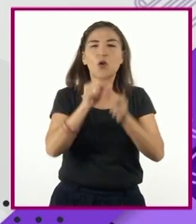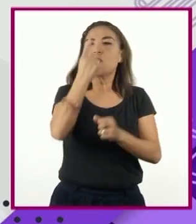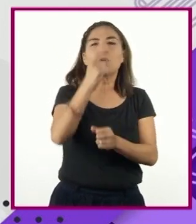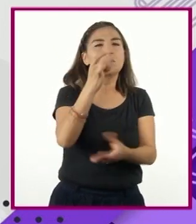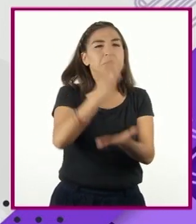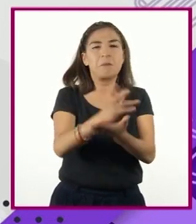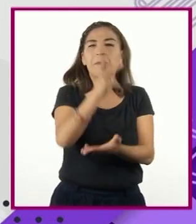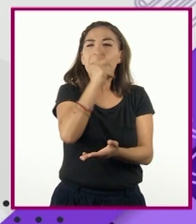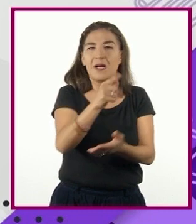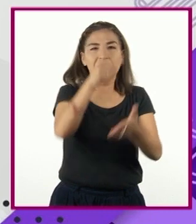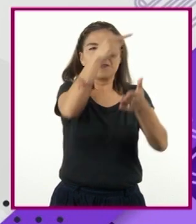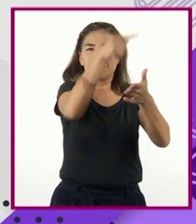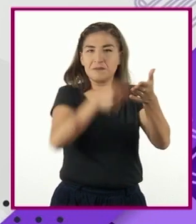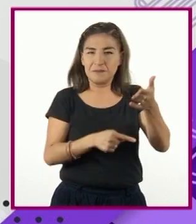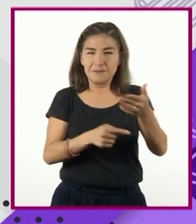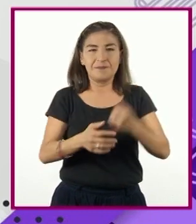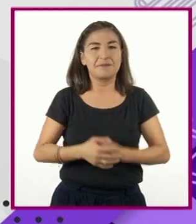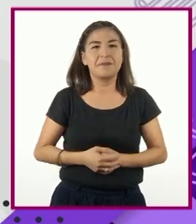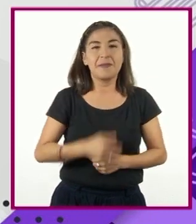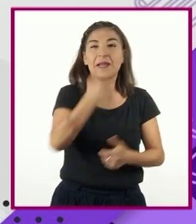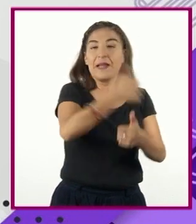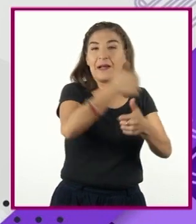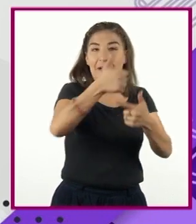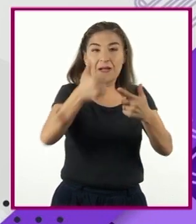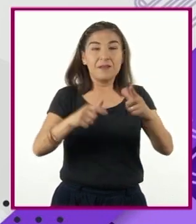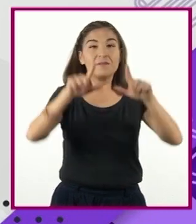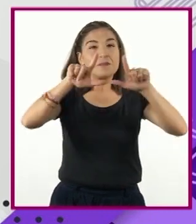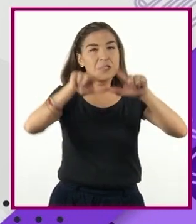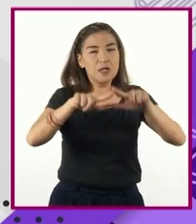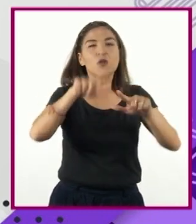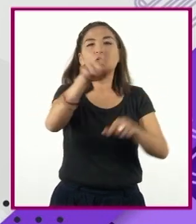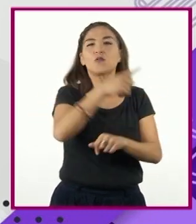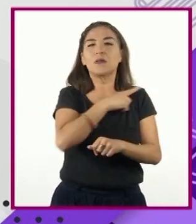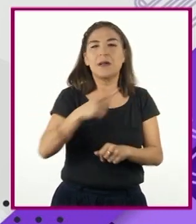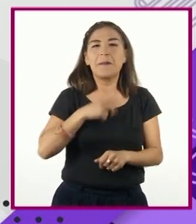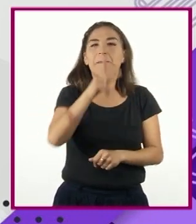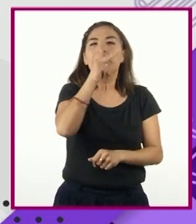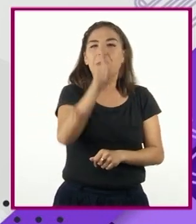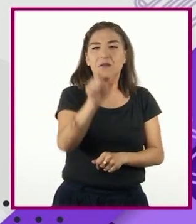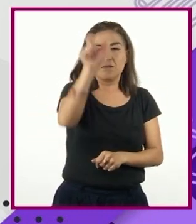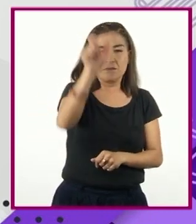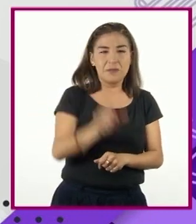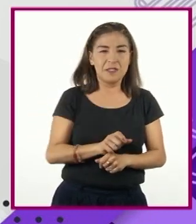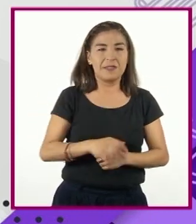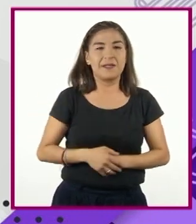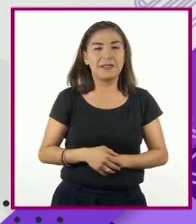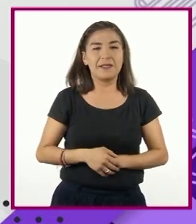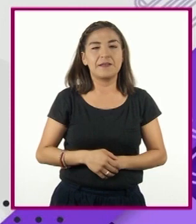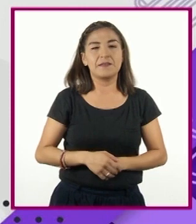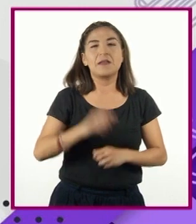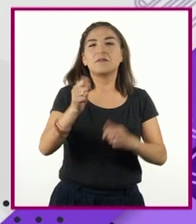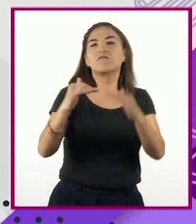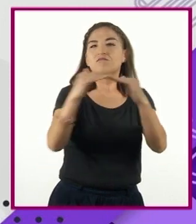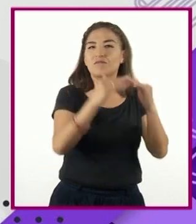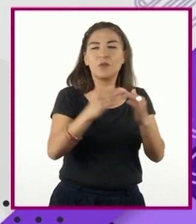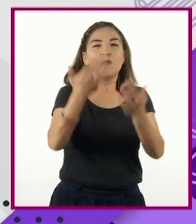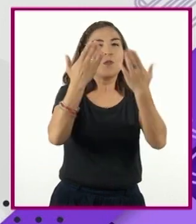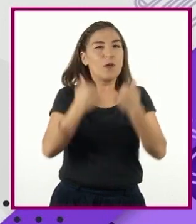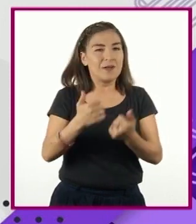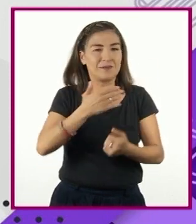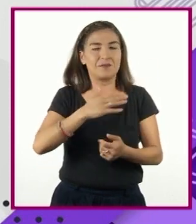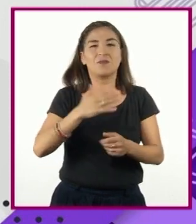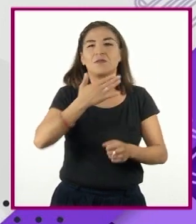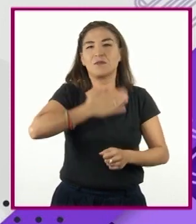enlisten las palabras. En cada triángulo, coloquen las palabras desigualdad social,